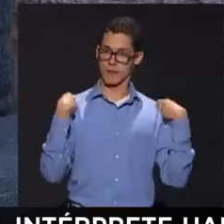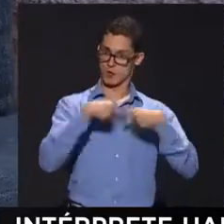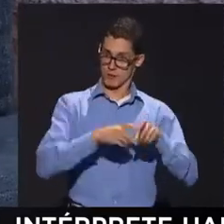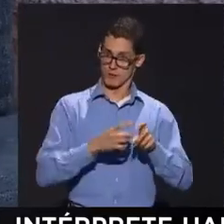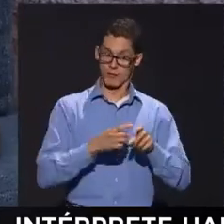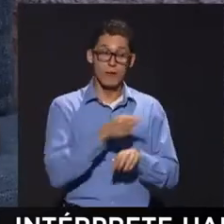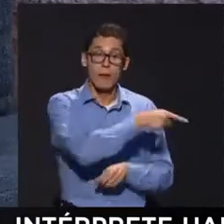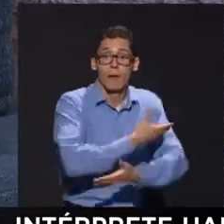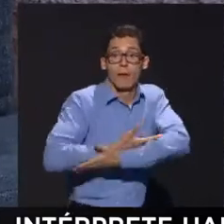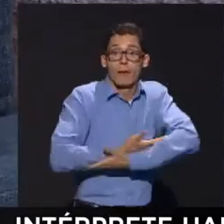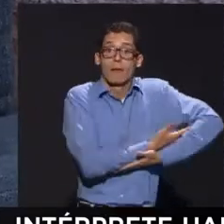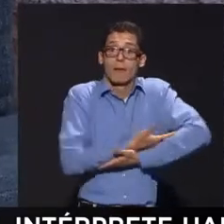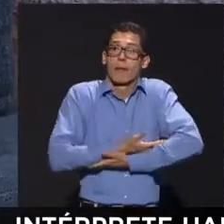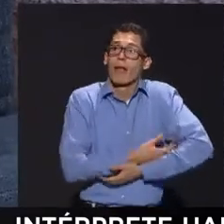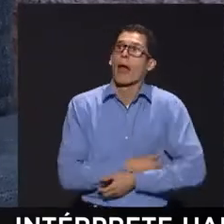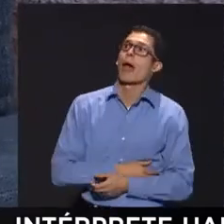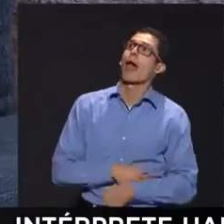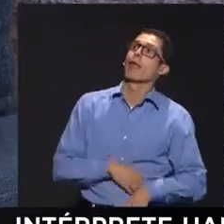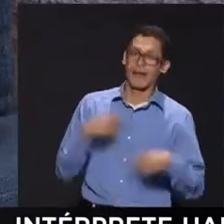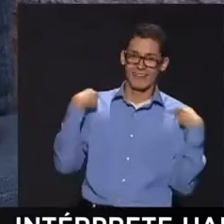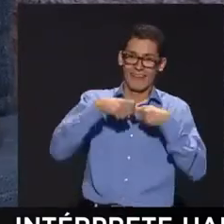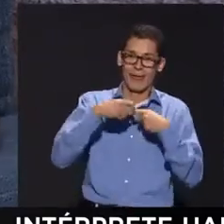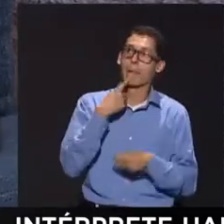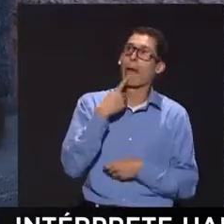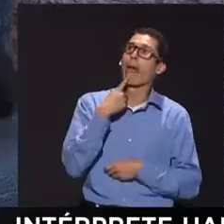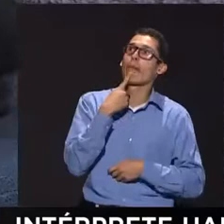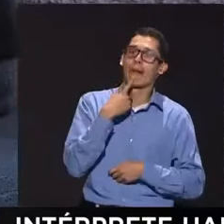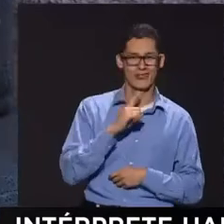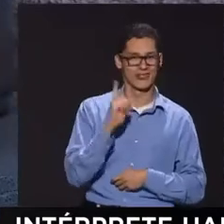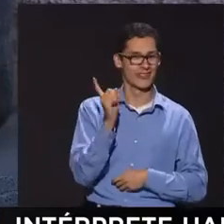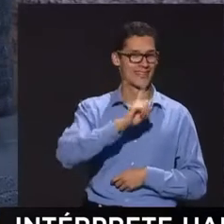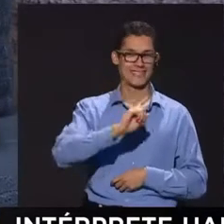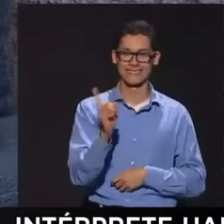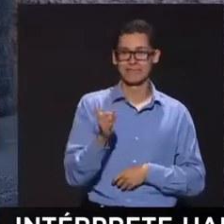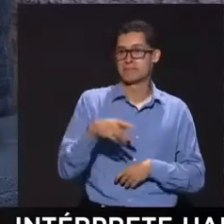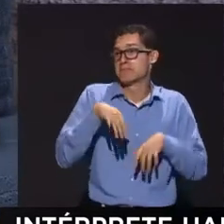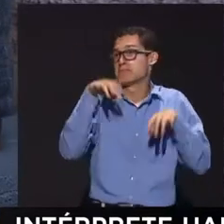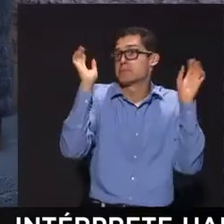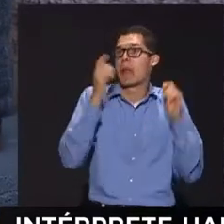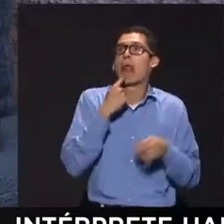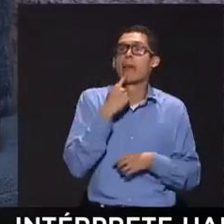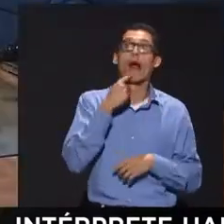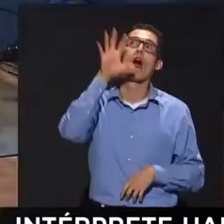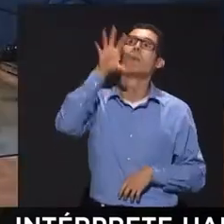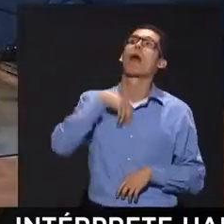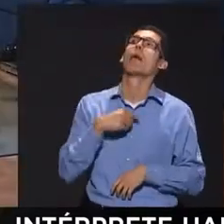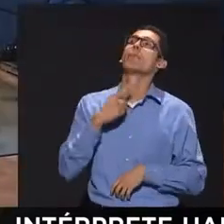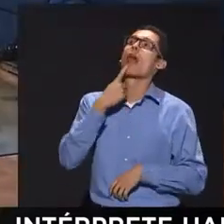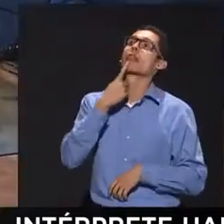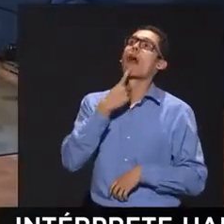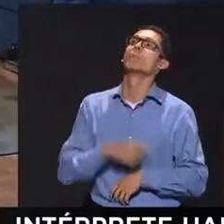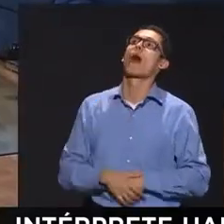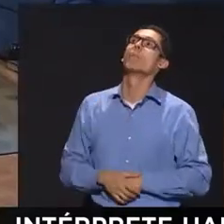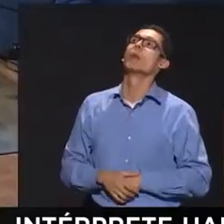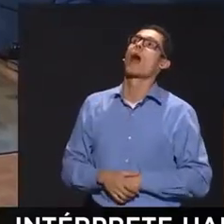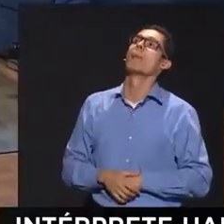van despertando y se va articulando el lenguaje en los niños. Pero entonces también va yendo un poco más allá esas habilidades sociales que nosotros